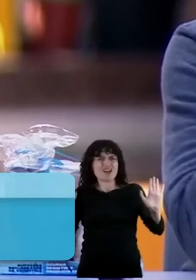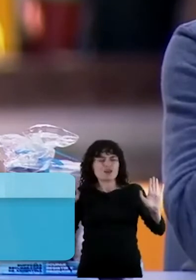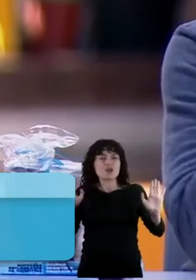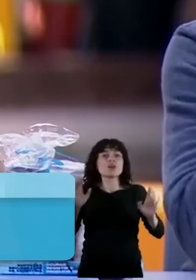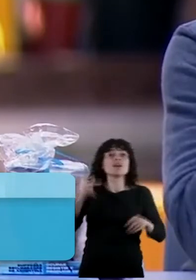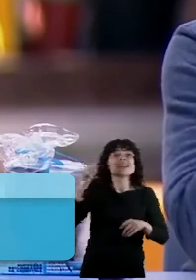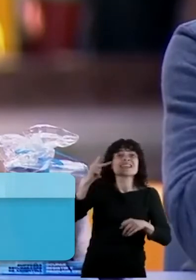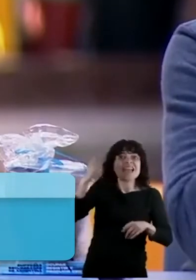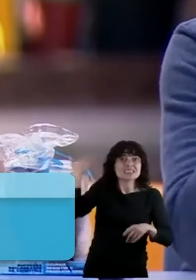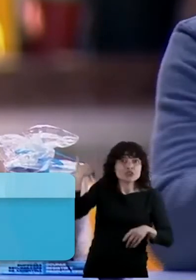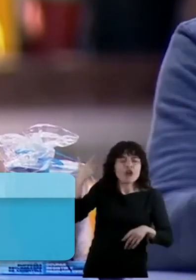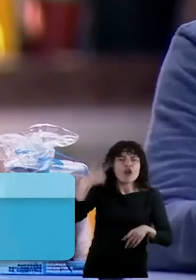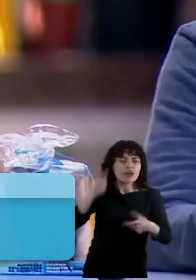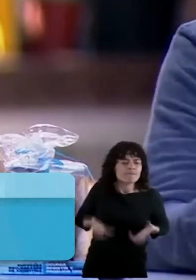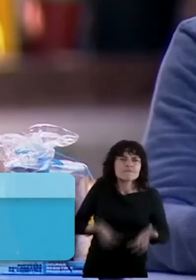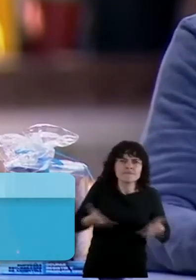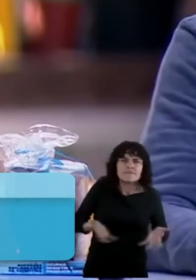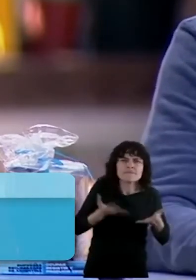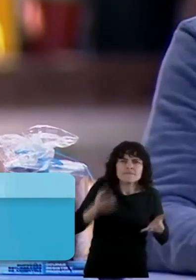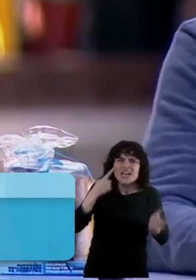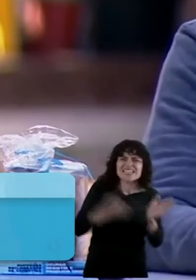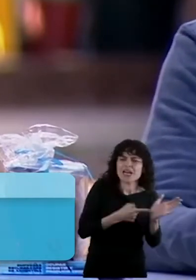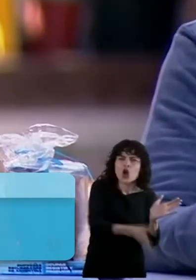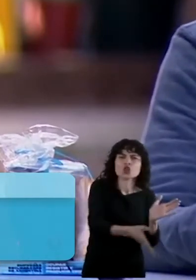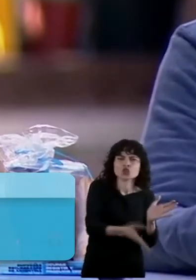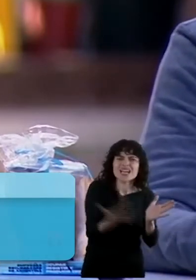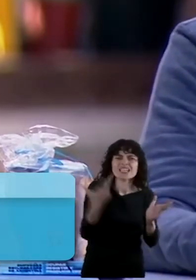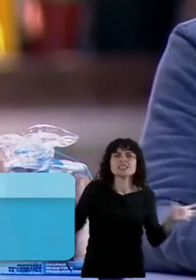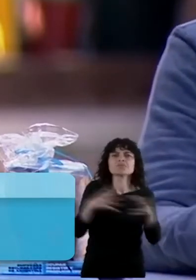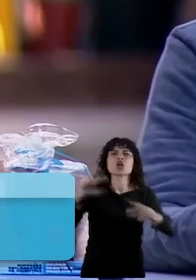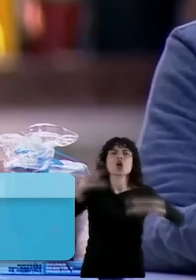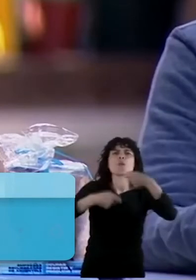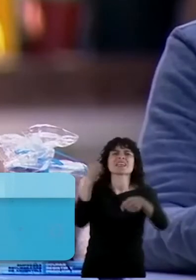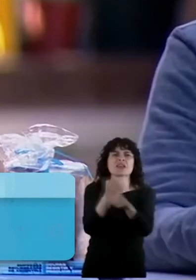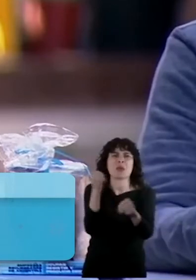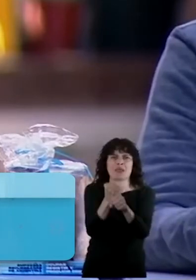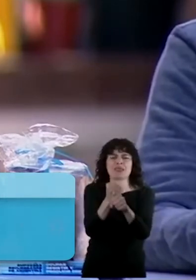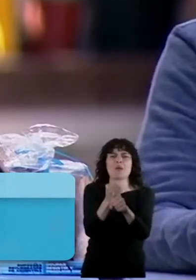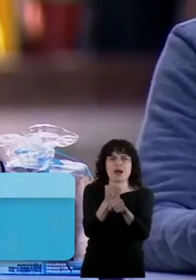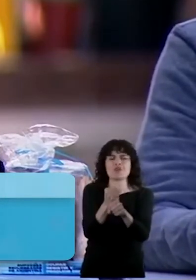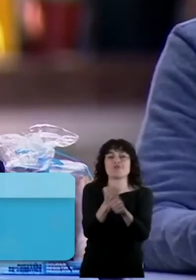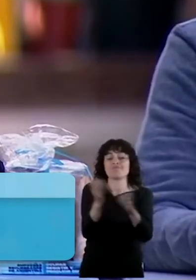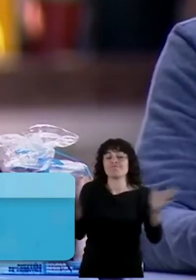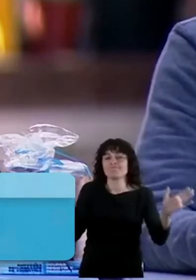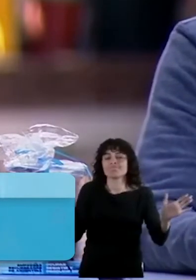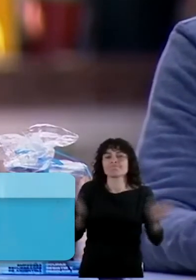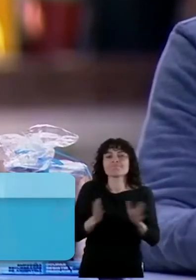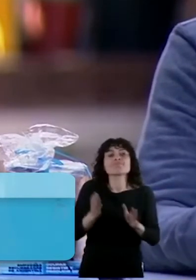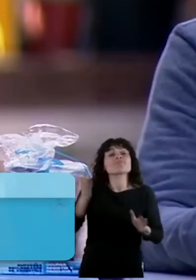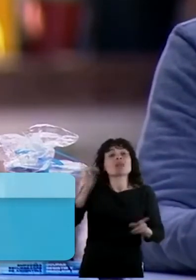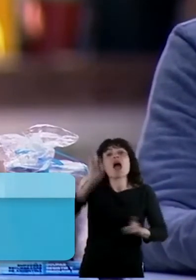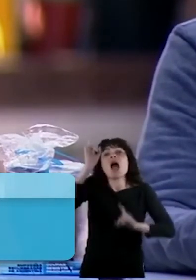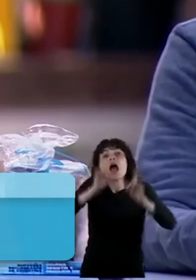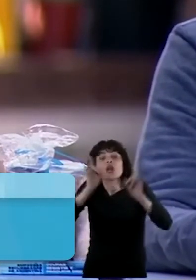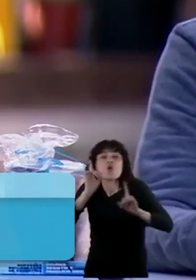mucho, justo es reconocerlo, que fueron las cooperativas de trabajo. Hacer que aquellos que iban